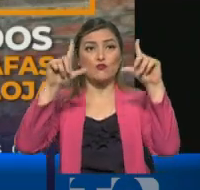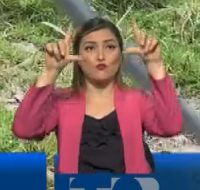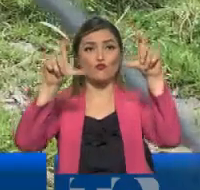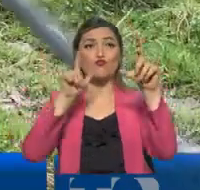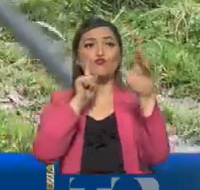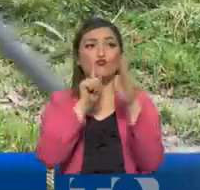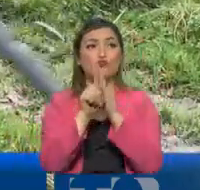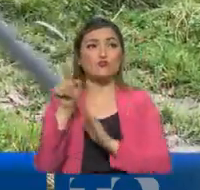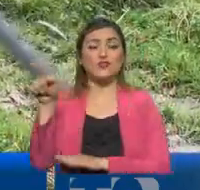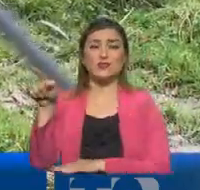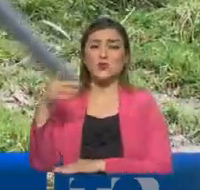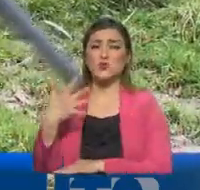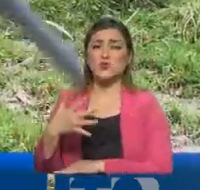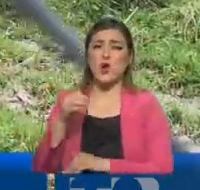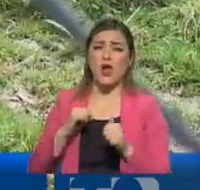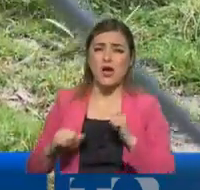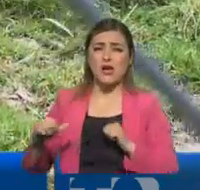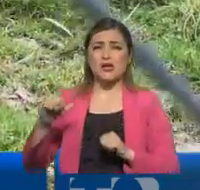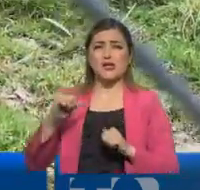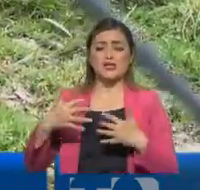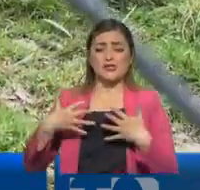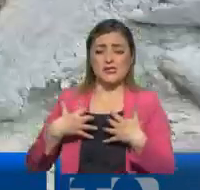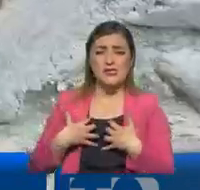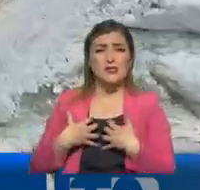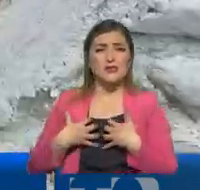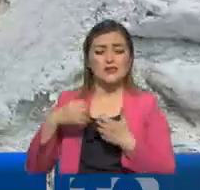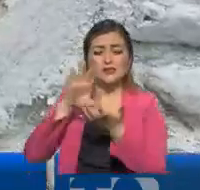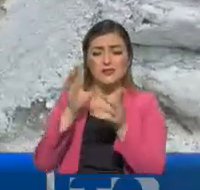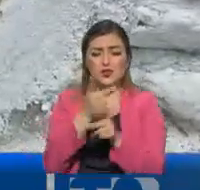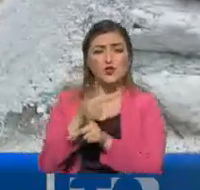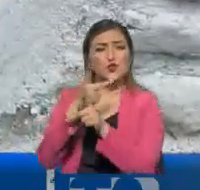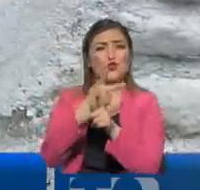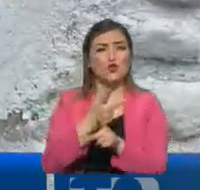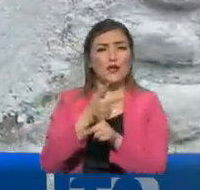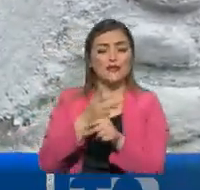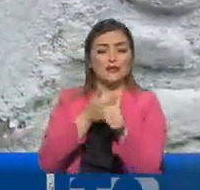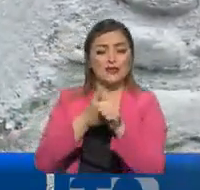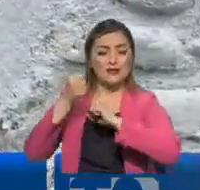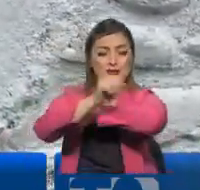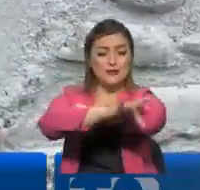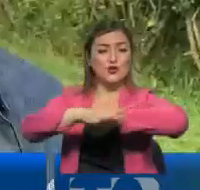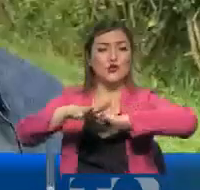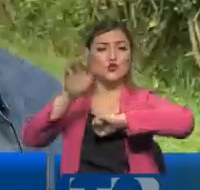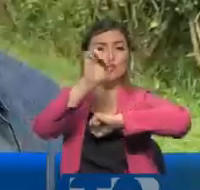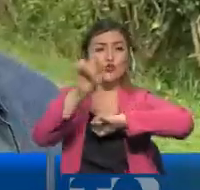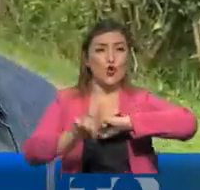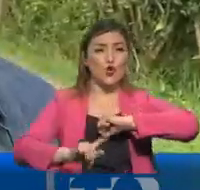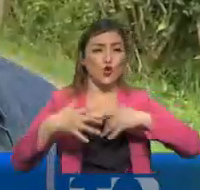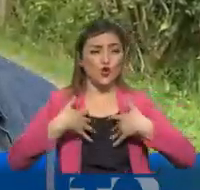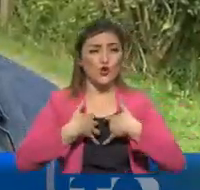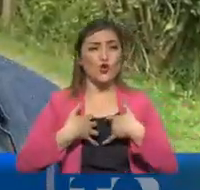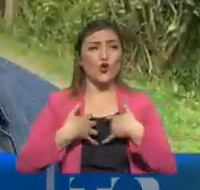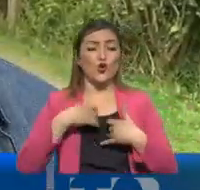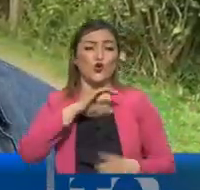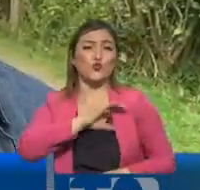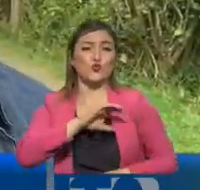denuncias de un aparente maltrato a varios animales que permanecen en el centro de cuidado a orillas del Zamora o zoológico municipal. Un concejal del